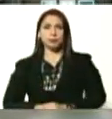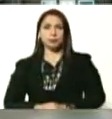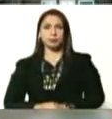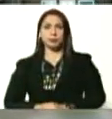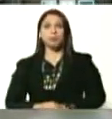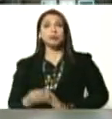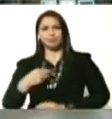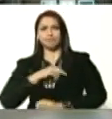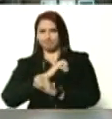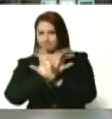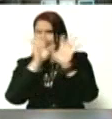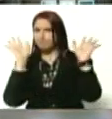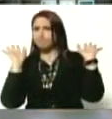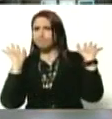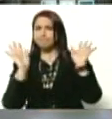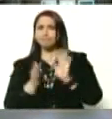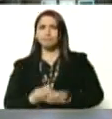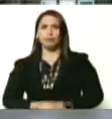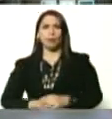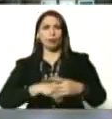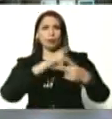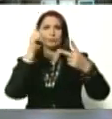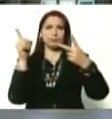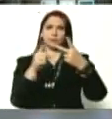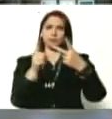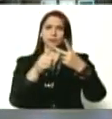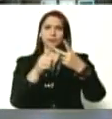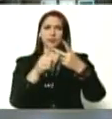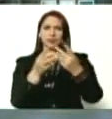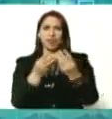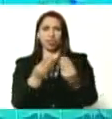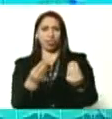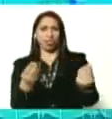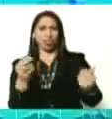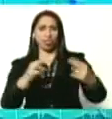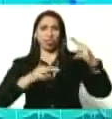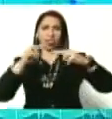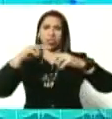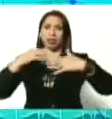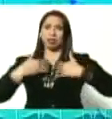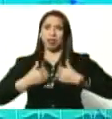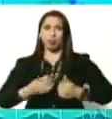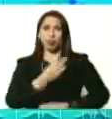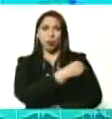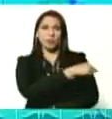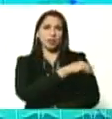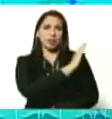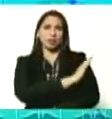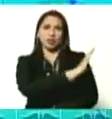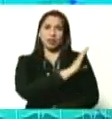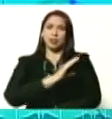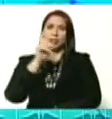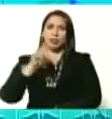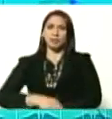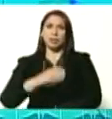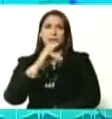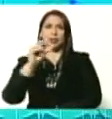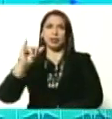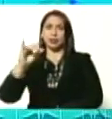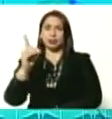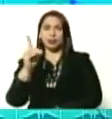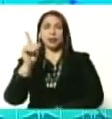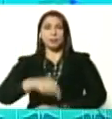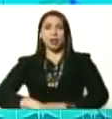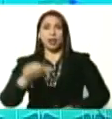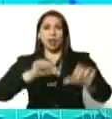Estamos claritos, ¿verdad? Dos, deterioro de la infraestructura sanitaria en hospitales, clínicas y consultorios populares,